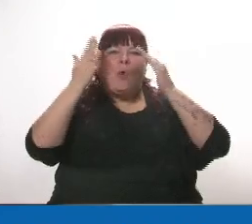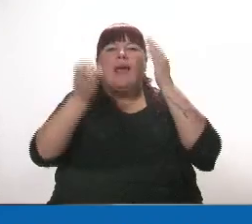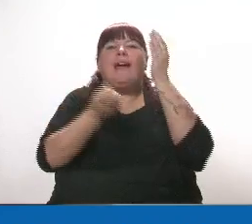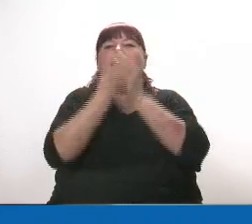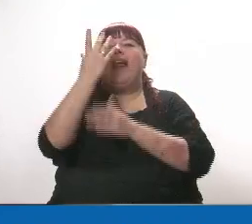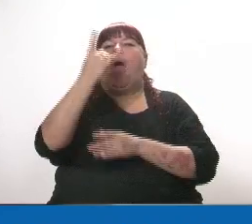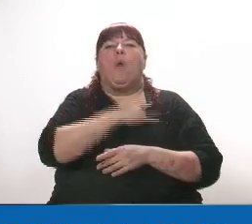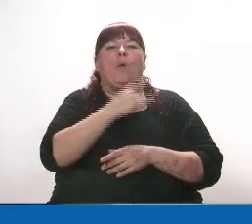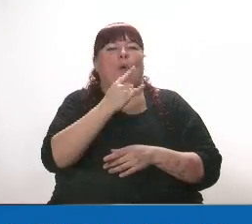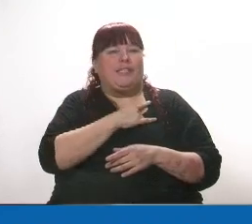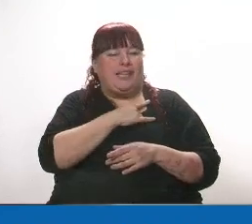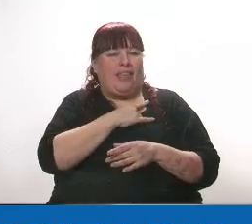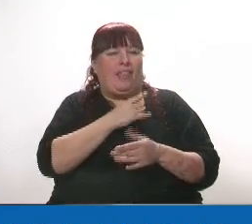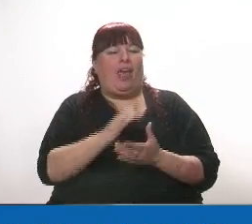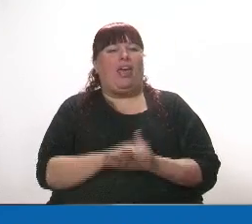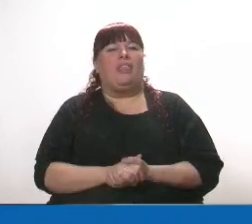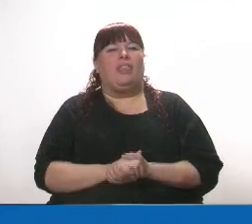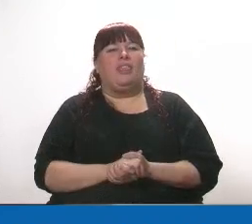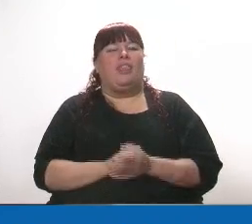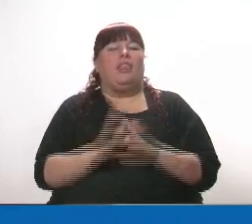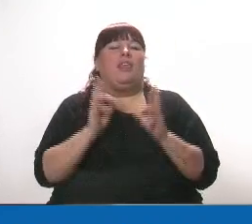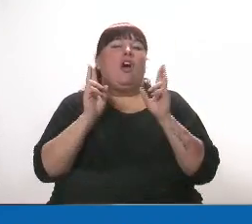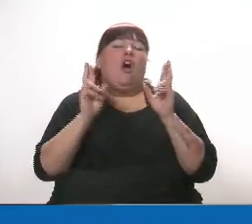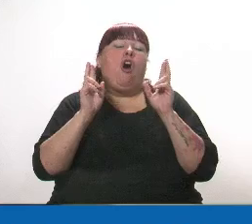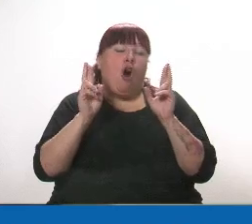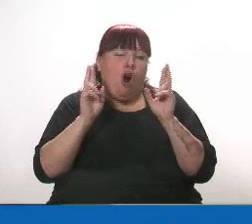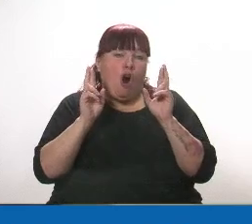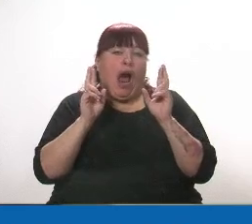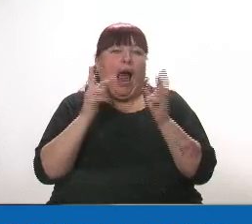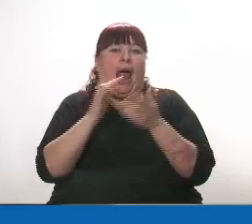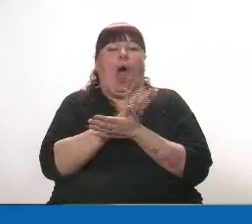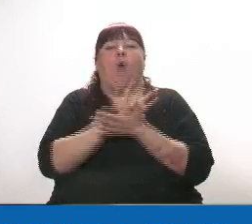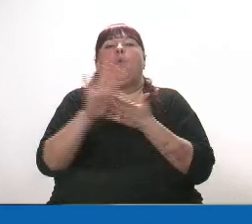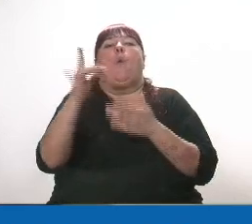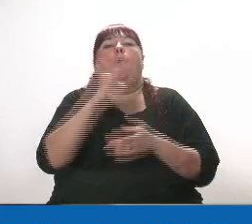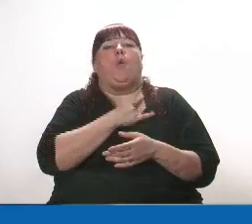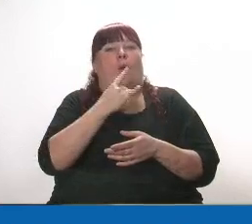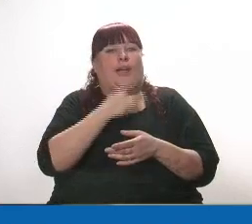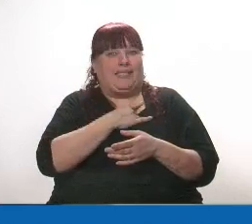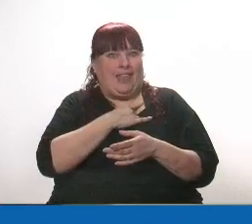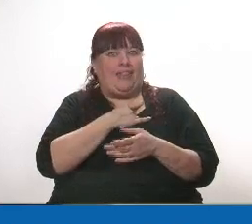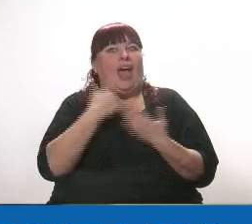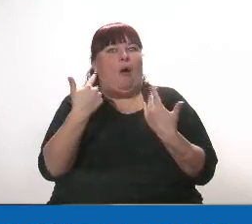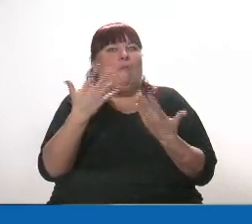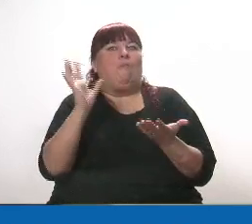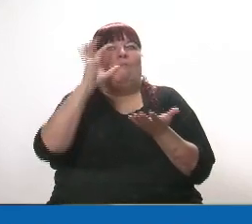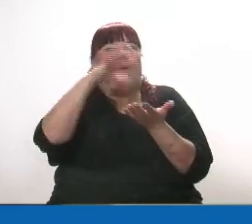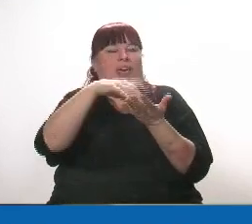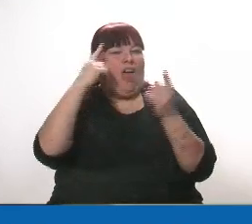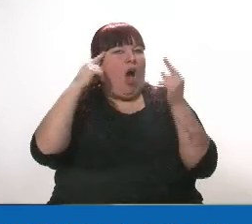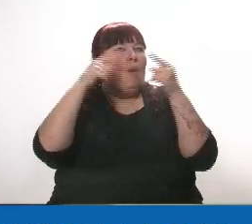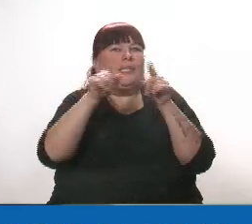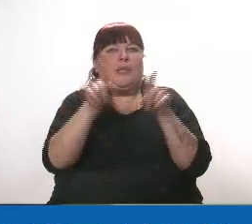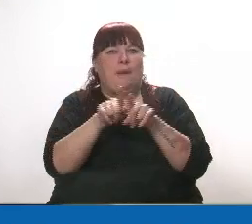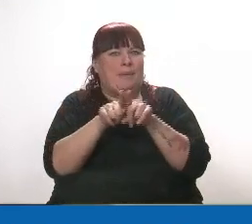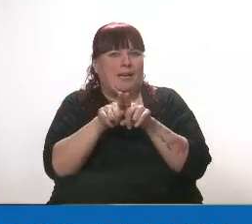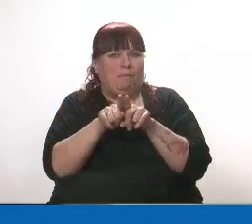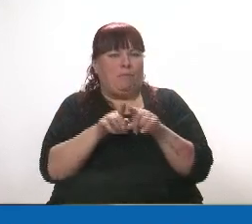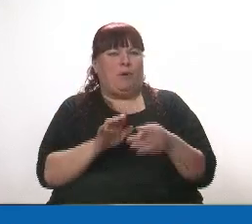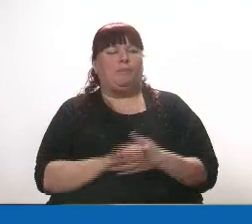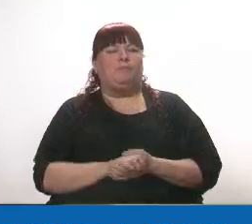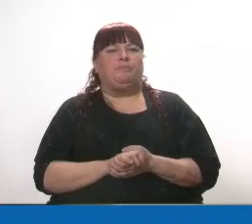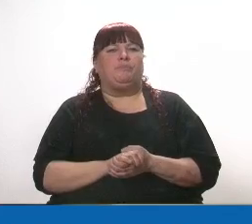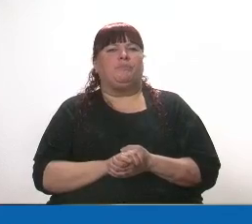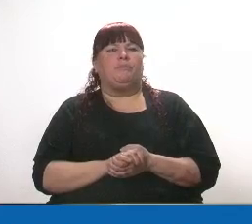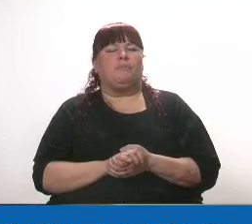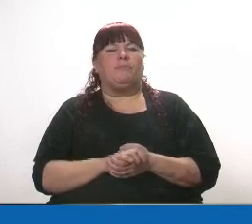esa Universidad y que ojalá Digamos como nueva universidad pueda tener esta visión Sí donde